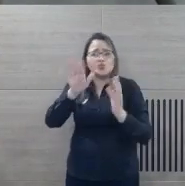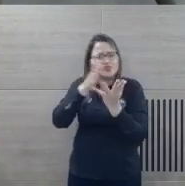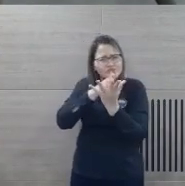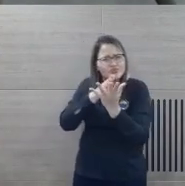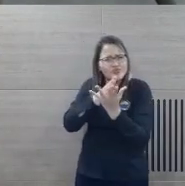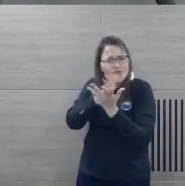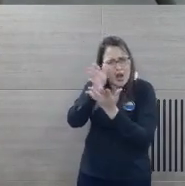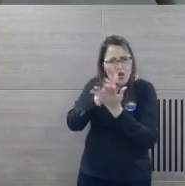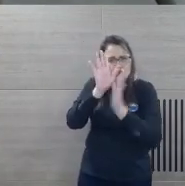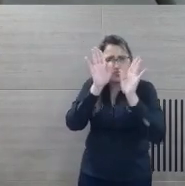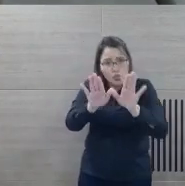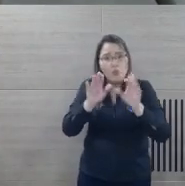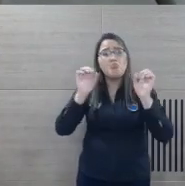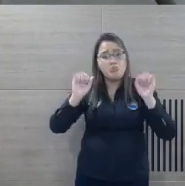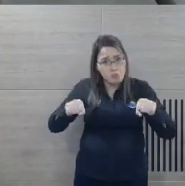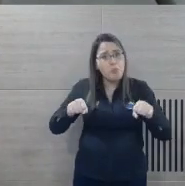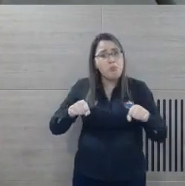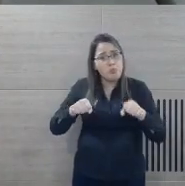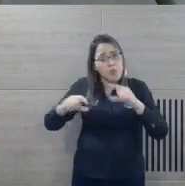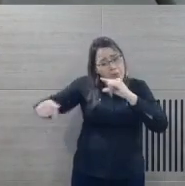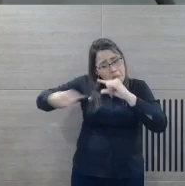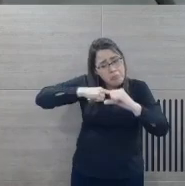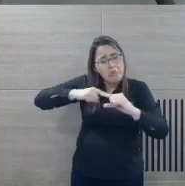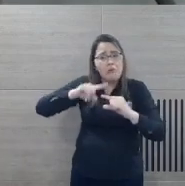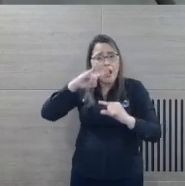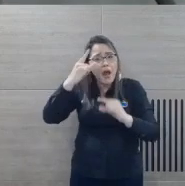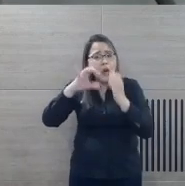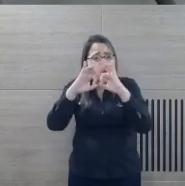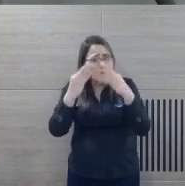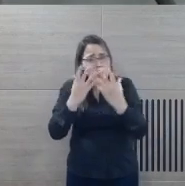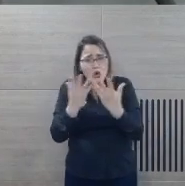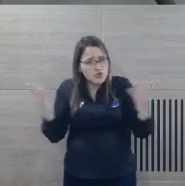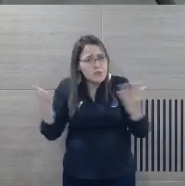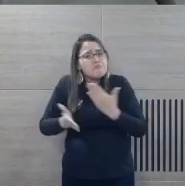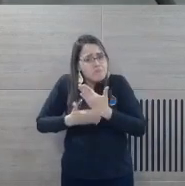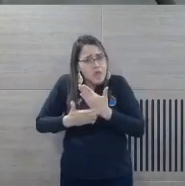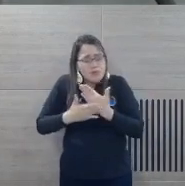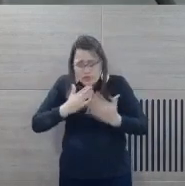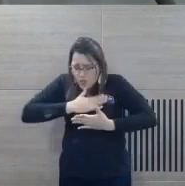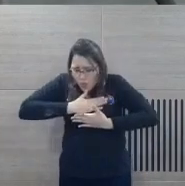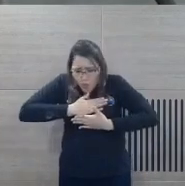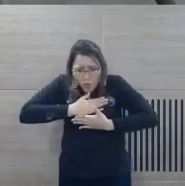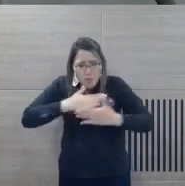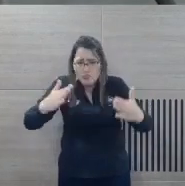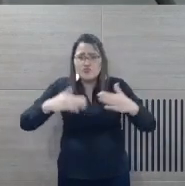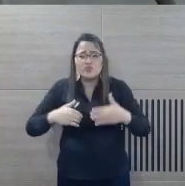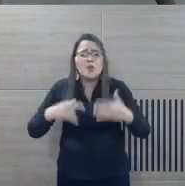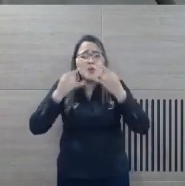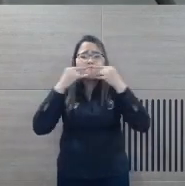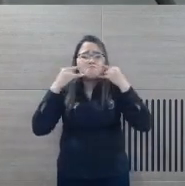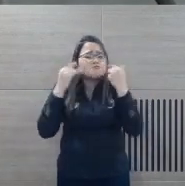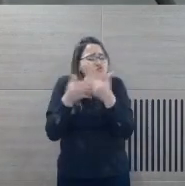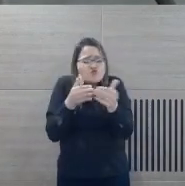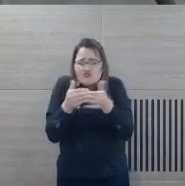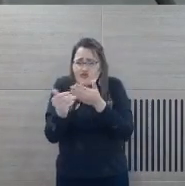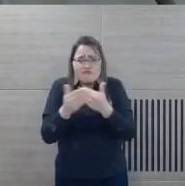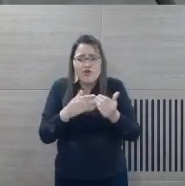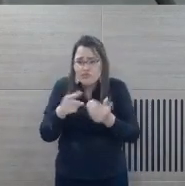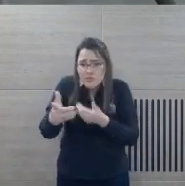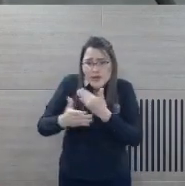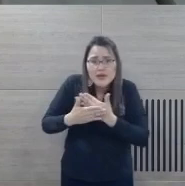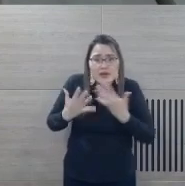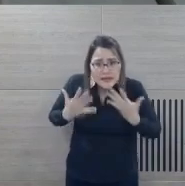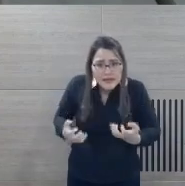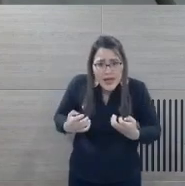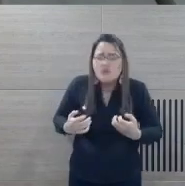quieren venir con un familiar y con todas las condiciones, y así me toque pasarme hasta el 31 de diciembre a las 12 de la noche haciéndome fotos aquí, pues aquí